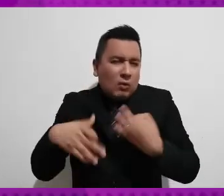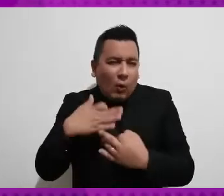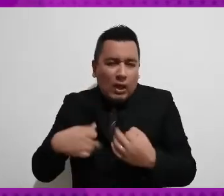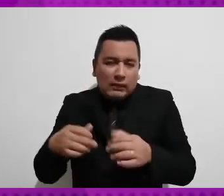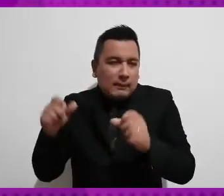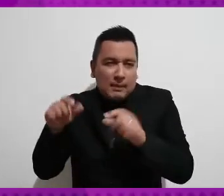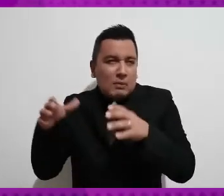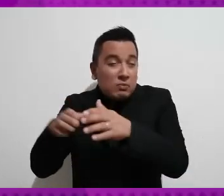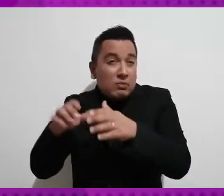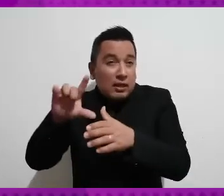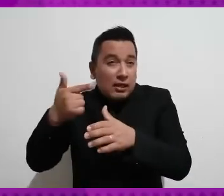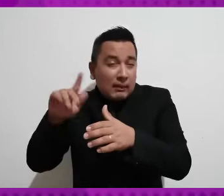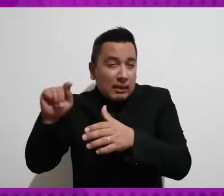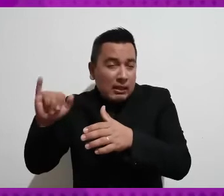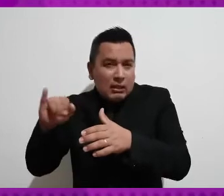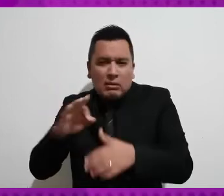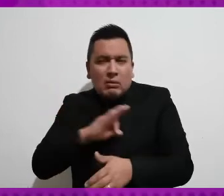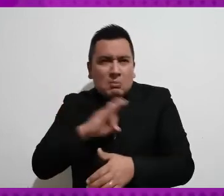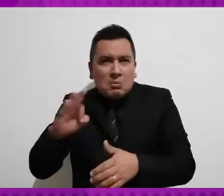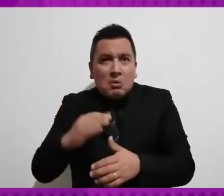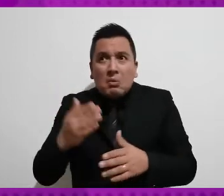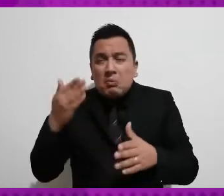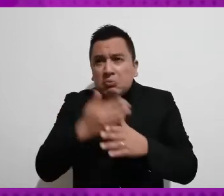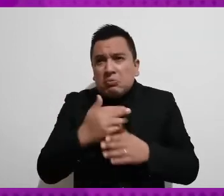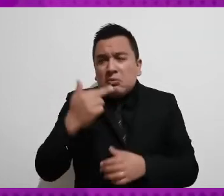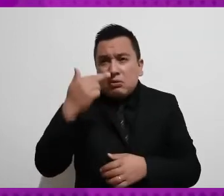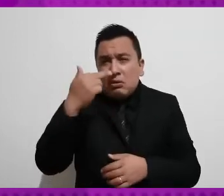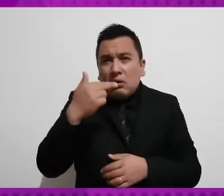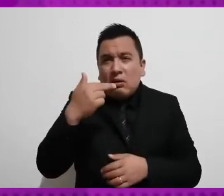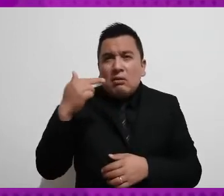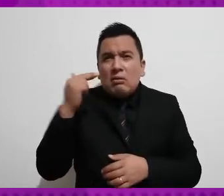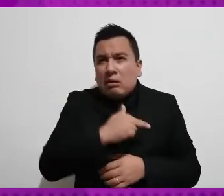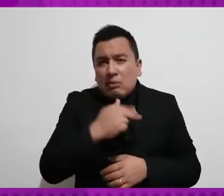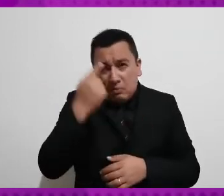pueda acceder de una forma más rápida para nivelar